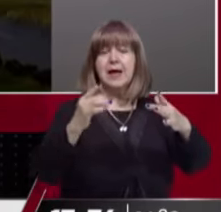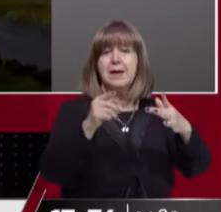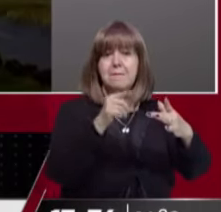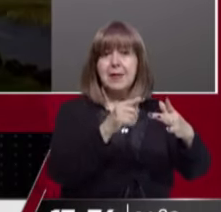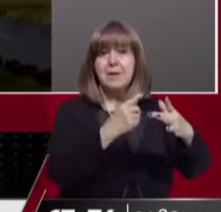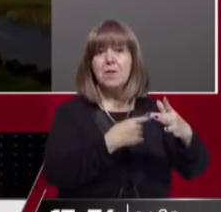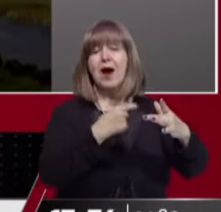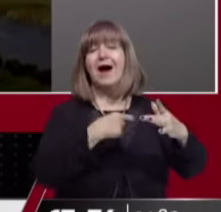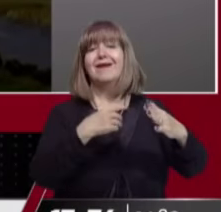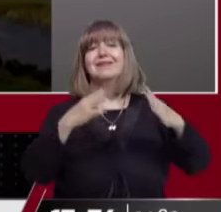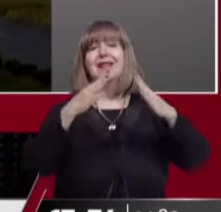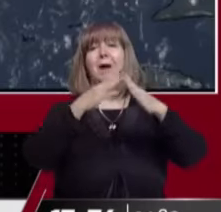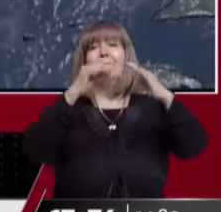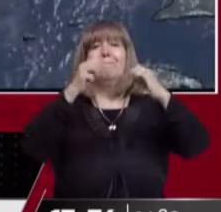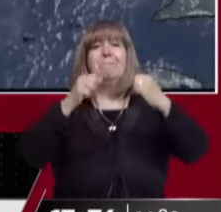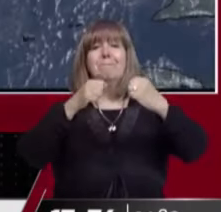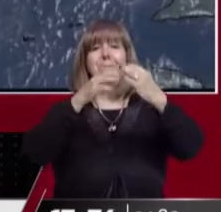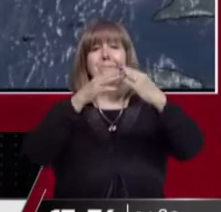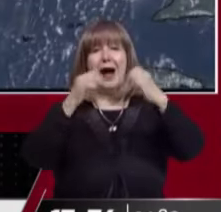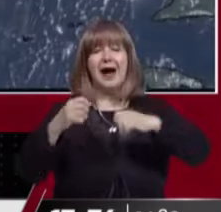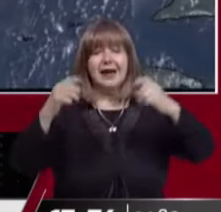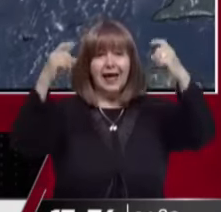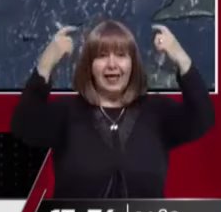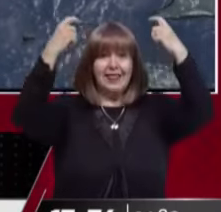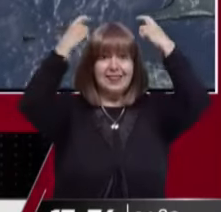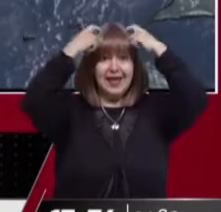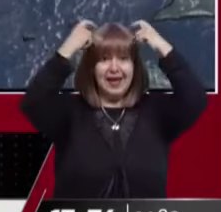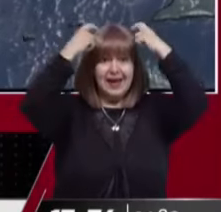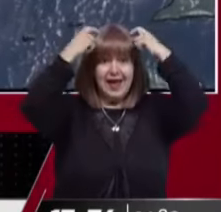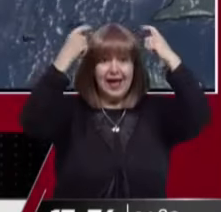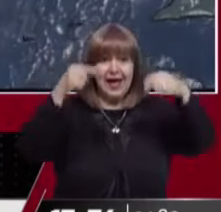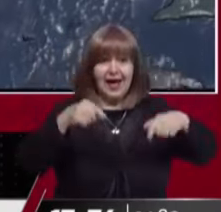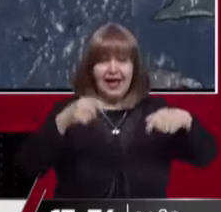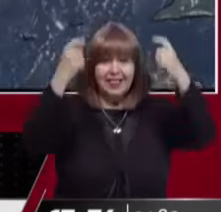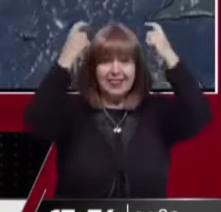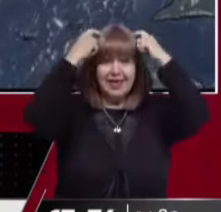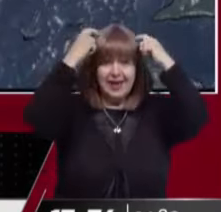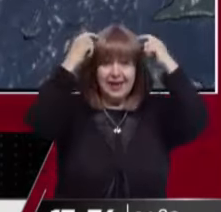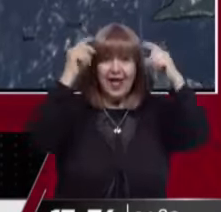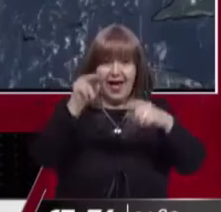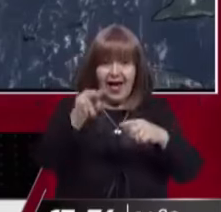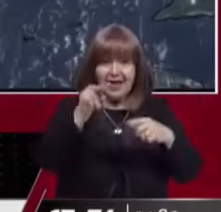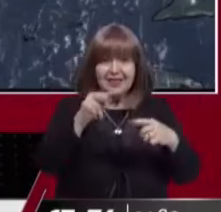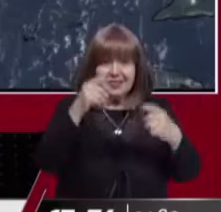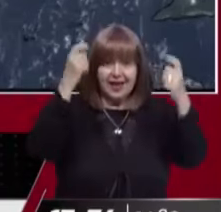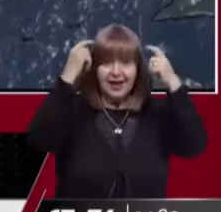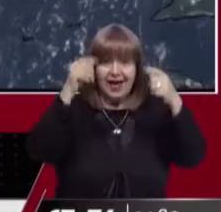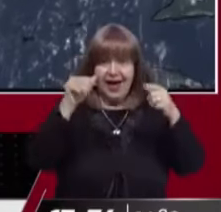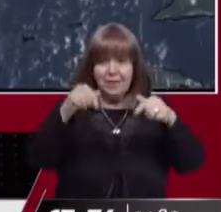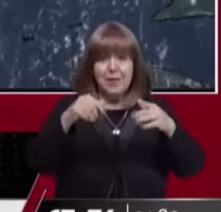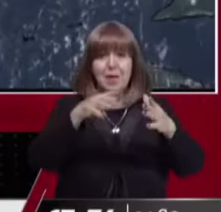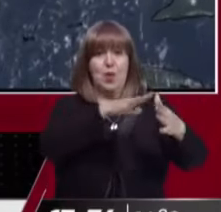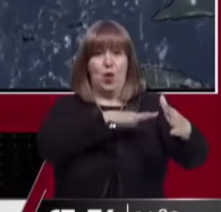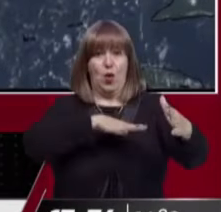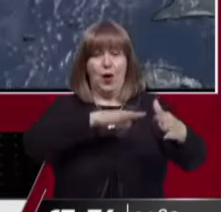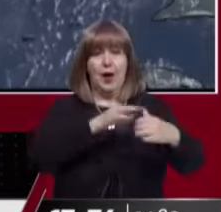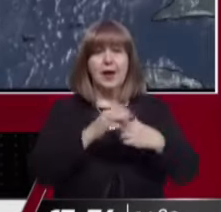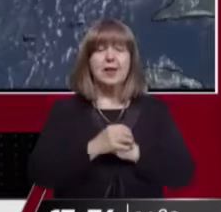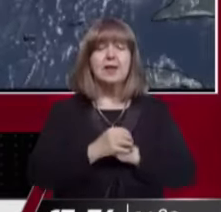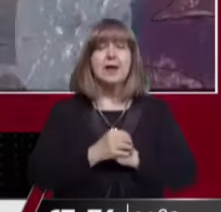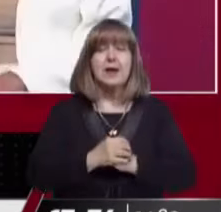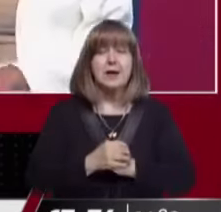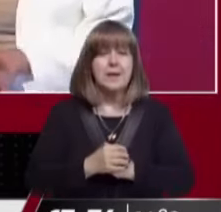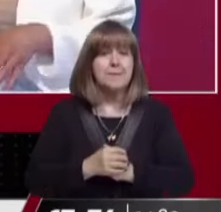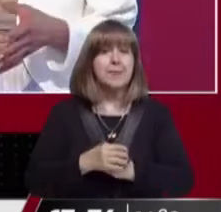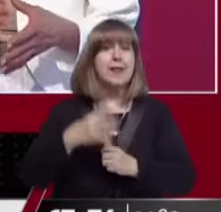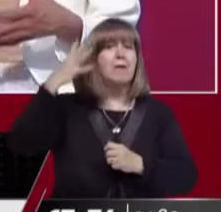están los parques de diversiones, ¿no? De Disney y de Universal, que tantos argentinos visitan. Sí. Una no es muy conocedora